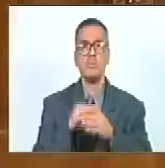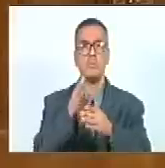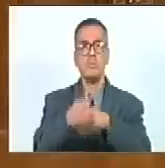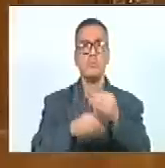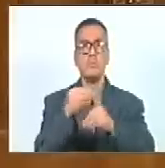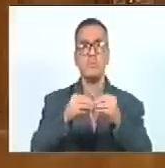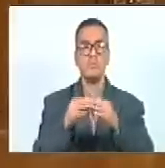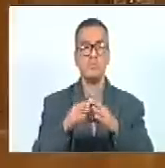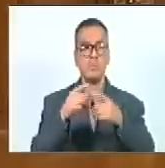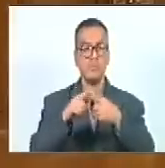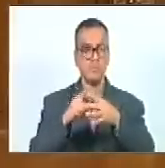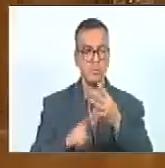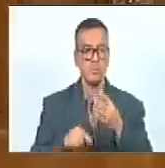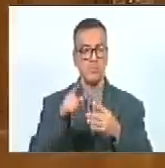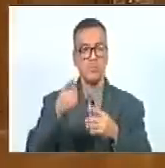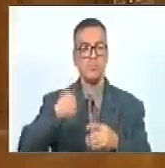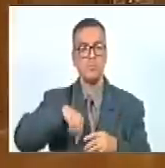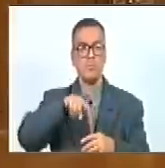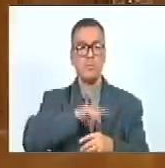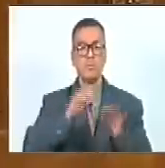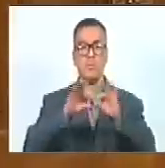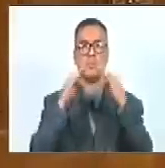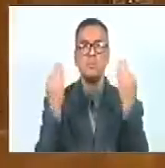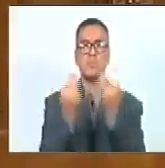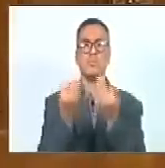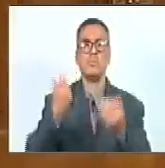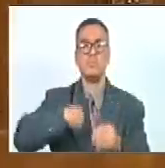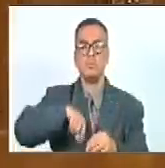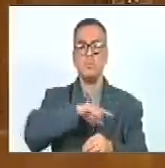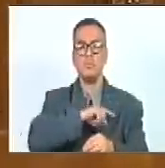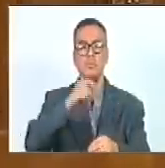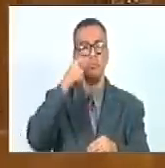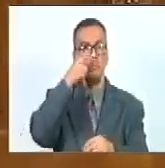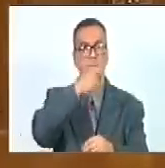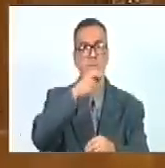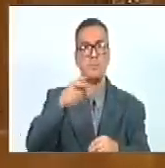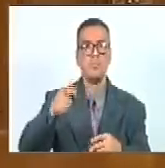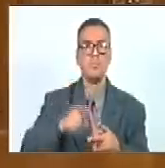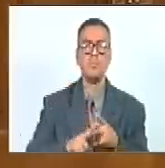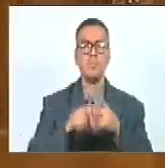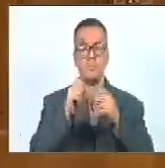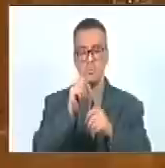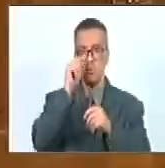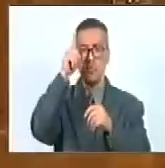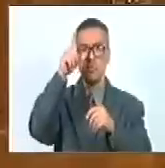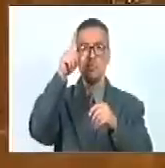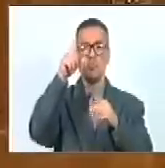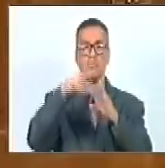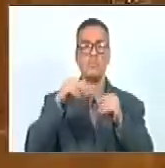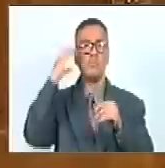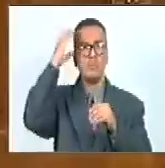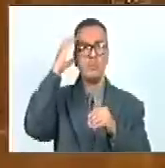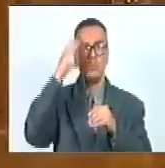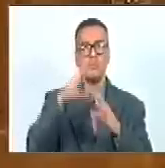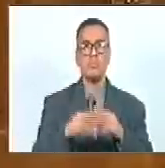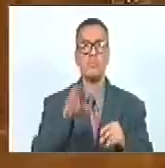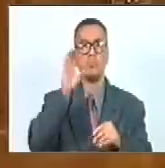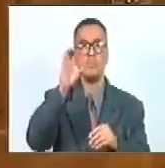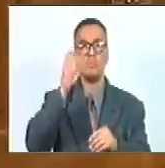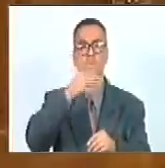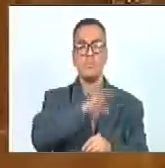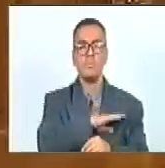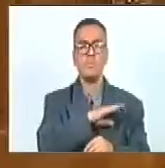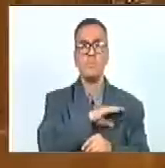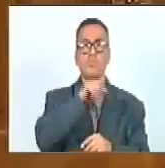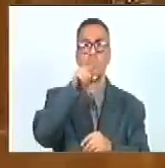en algo con nuestra familia y nuestro pueblo al despertar de la conciencia patriótica.